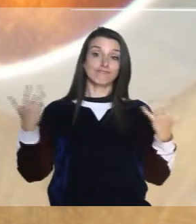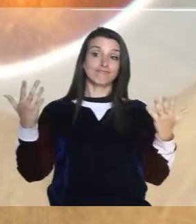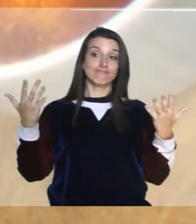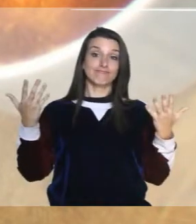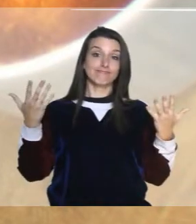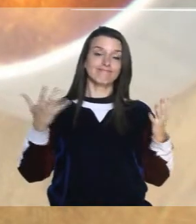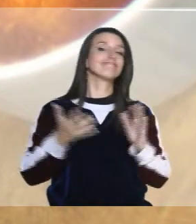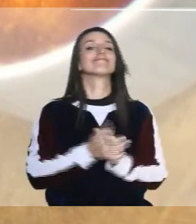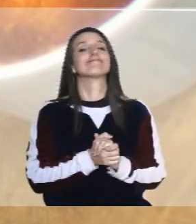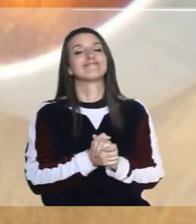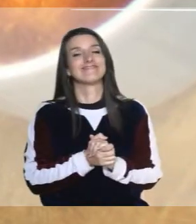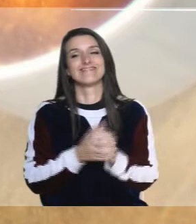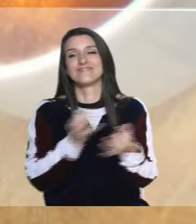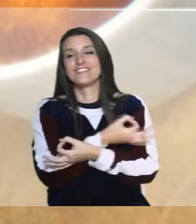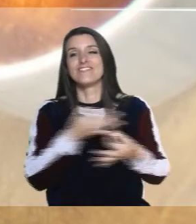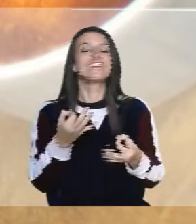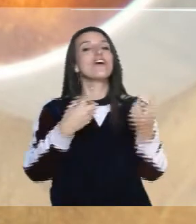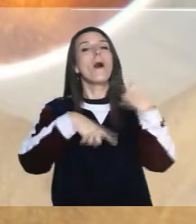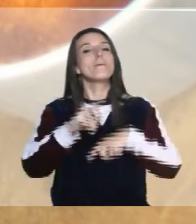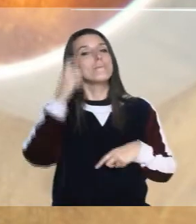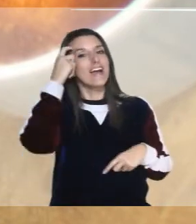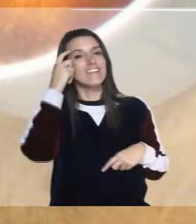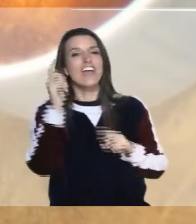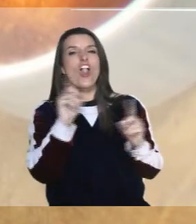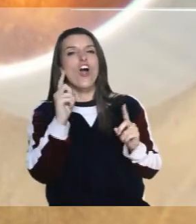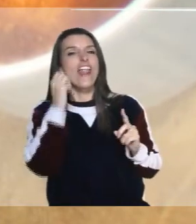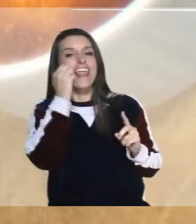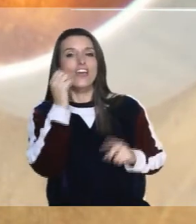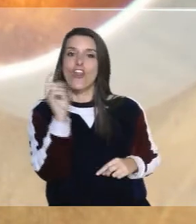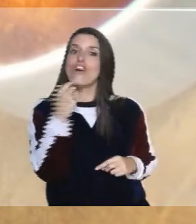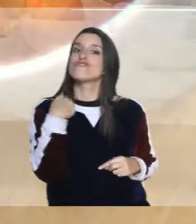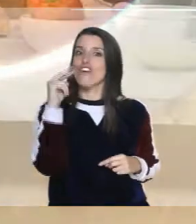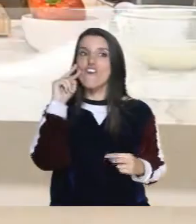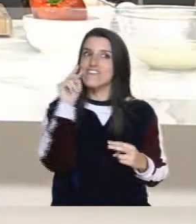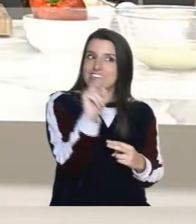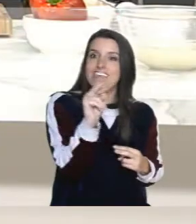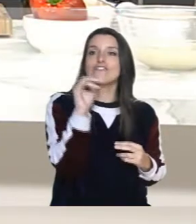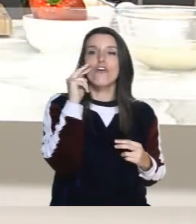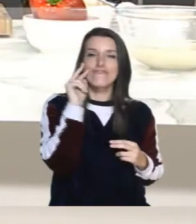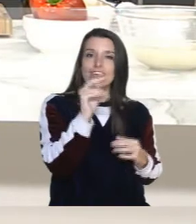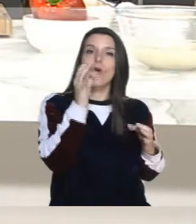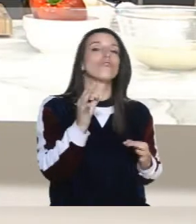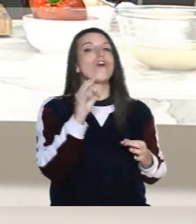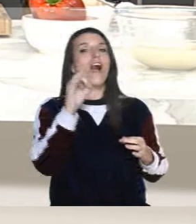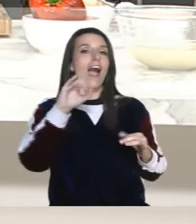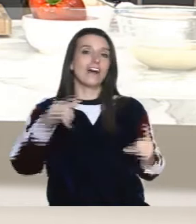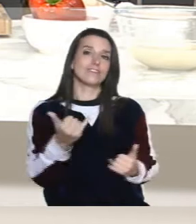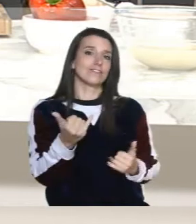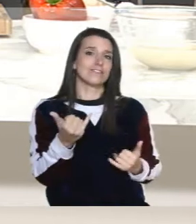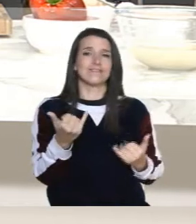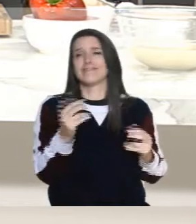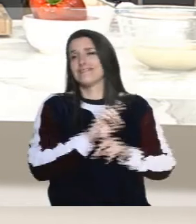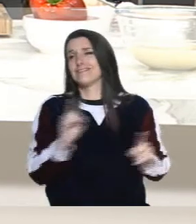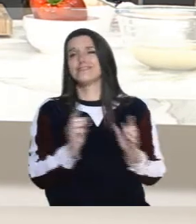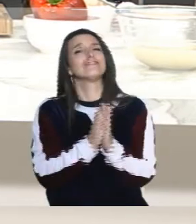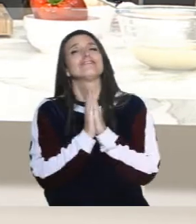manga. Perfecto. Pensé que era como negro. No. Yo la vi personalmente. No, claro, está maquillaje. No duden, no duden de mi palabra, por favor. Pero